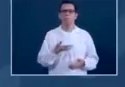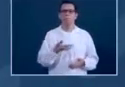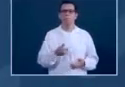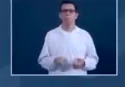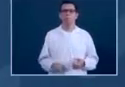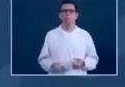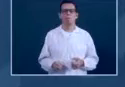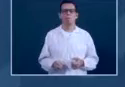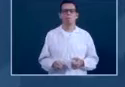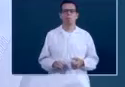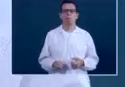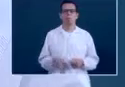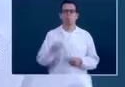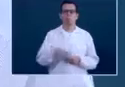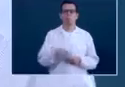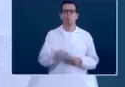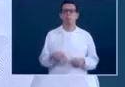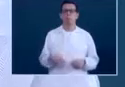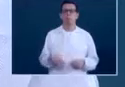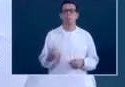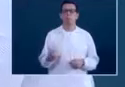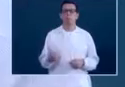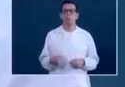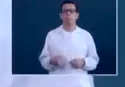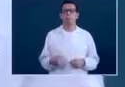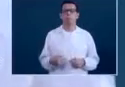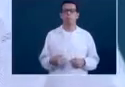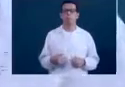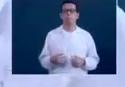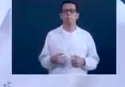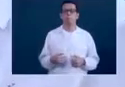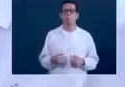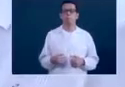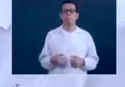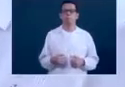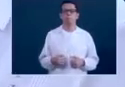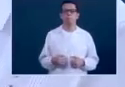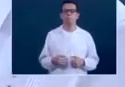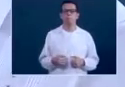presidencia y hacer lo mismo